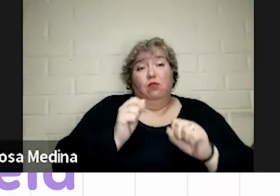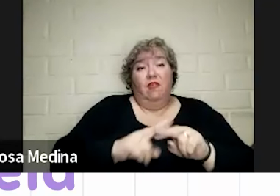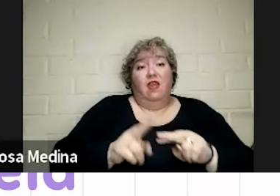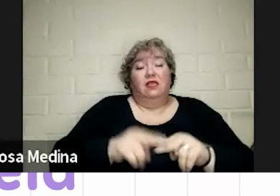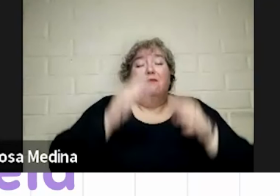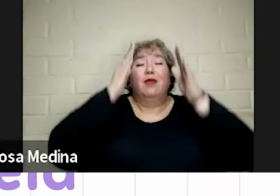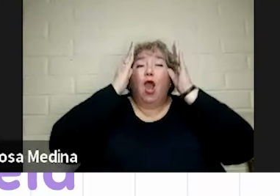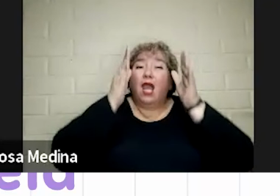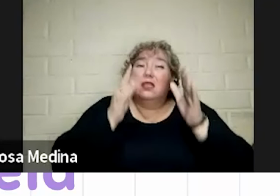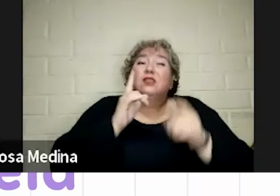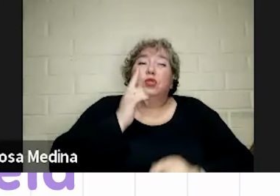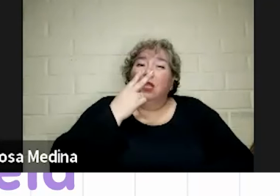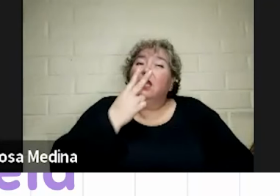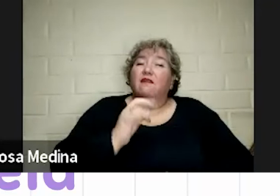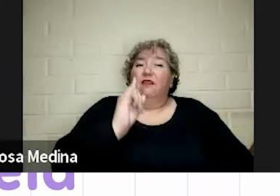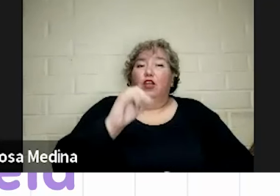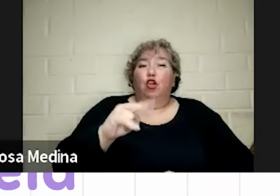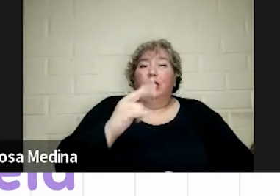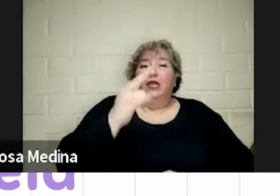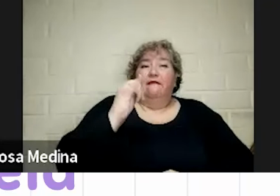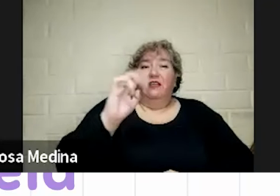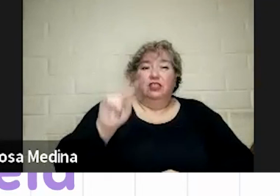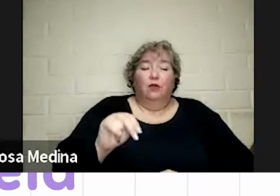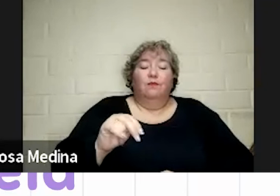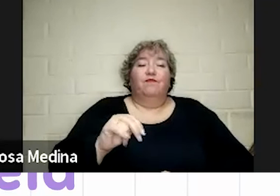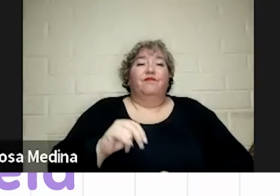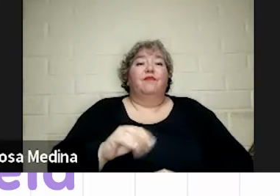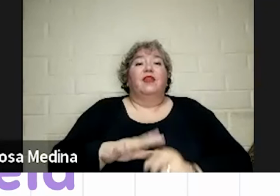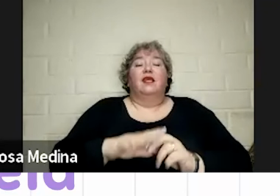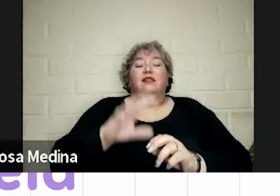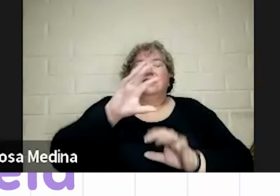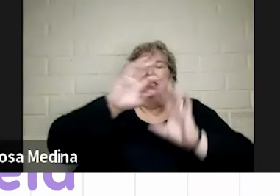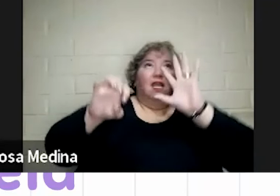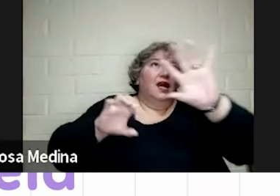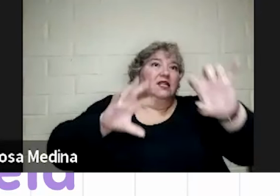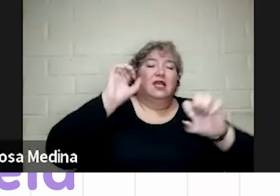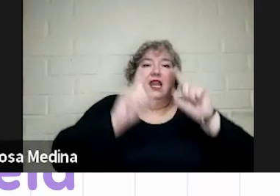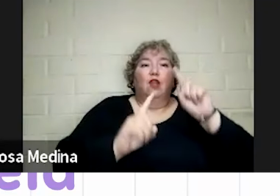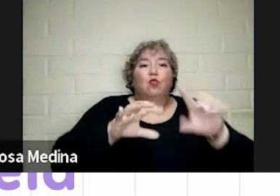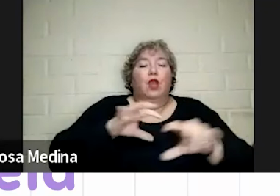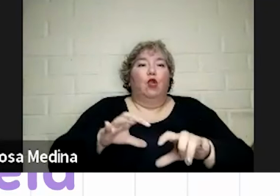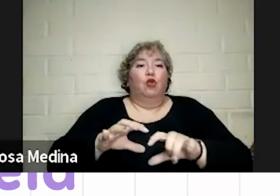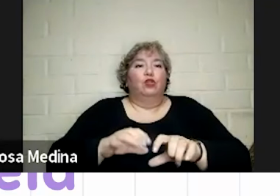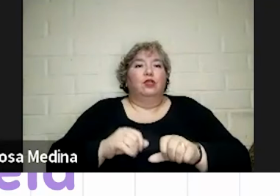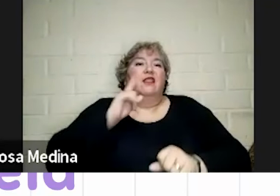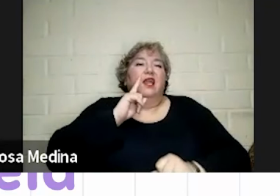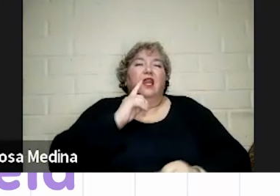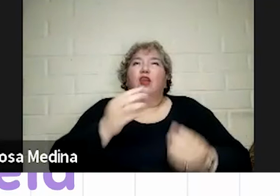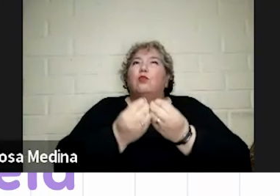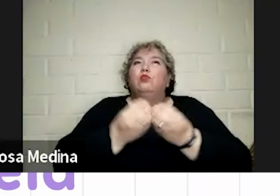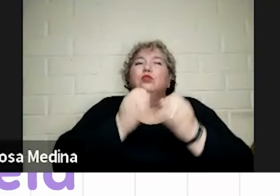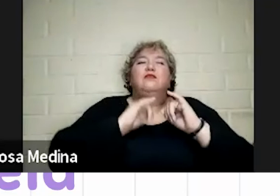la inhibición. Ya, por otro lado, también sacar tantos distractores. A veces nosotros en nuestro afán de tener mucha información, de tener la